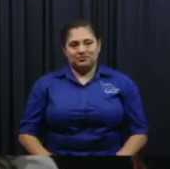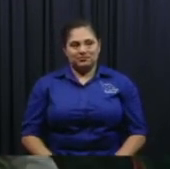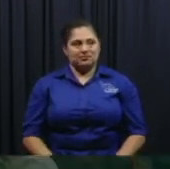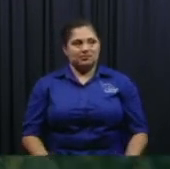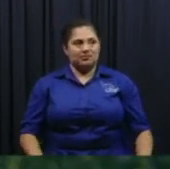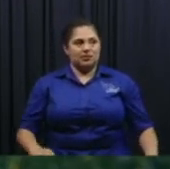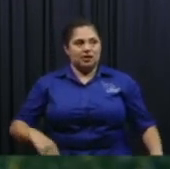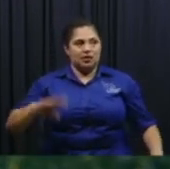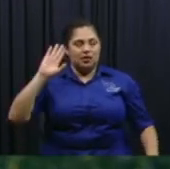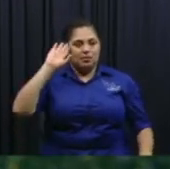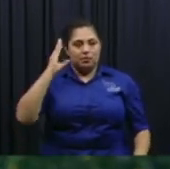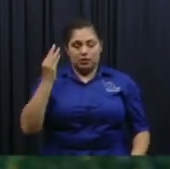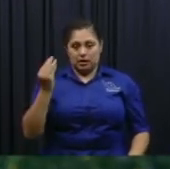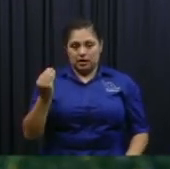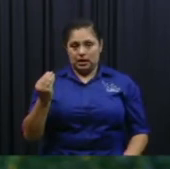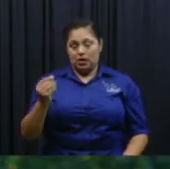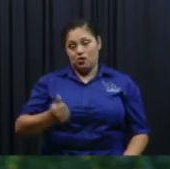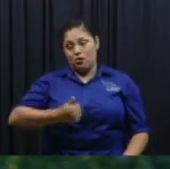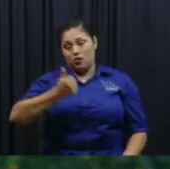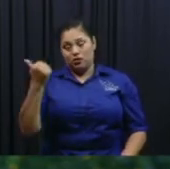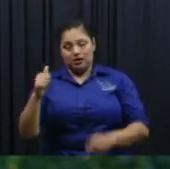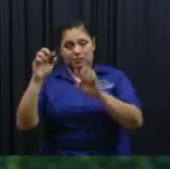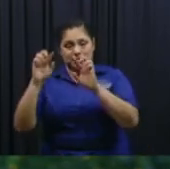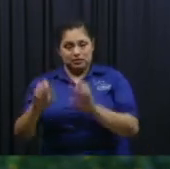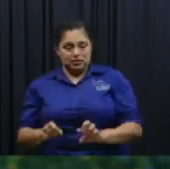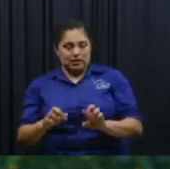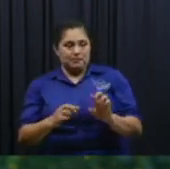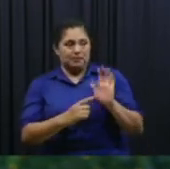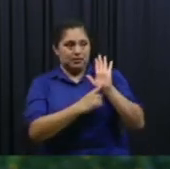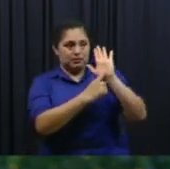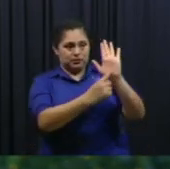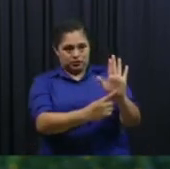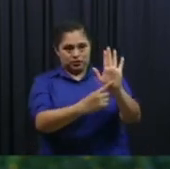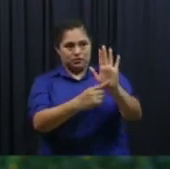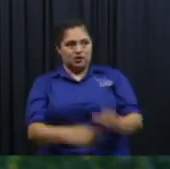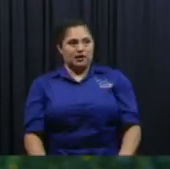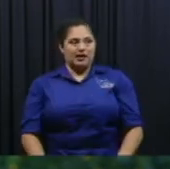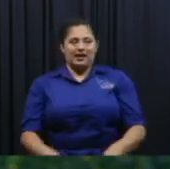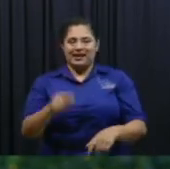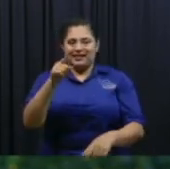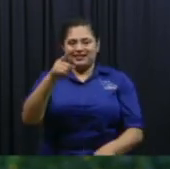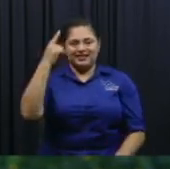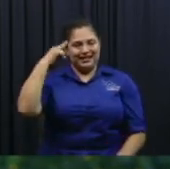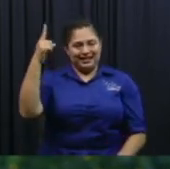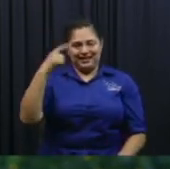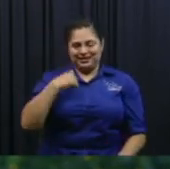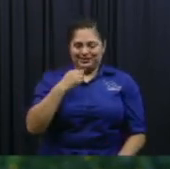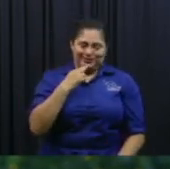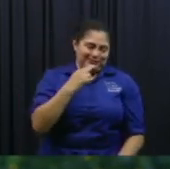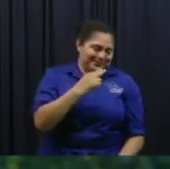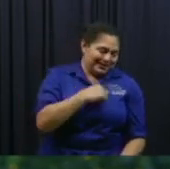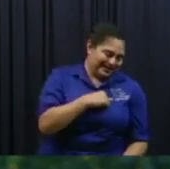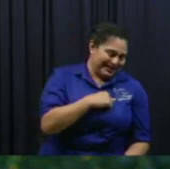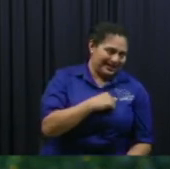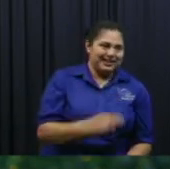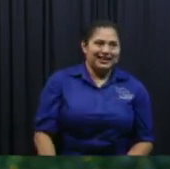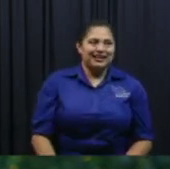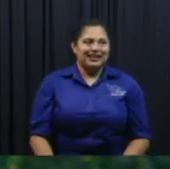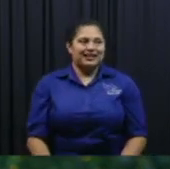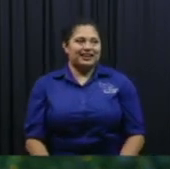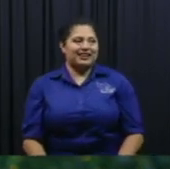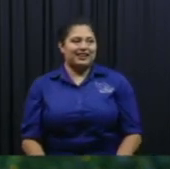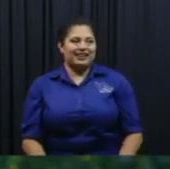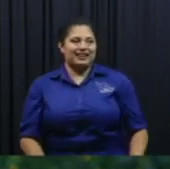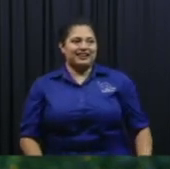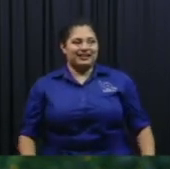porque vi el reloj del otro Bueno ese día yo estaba humilde base no es